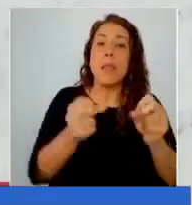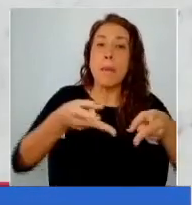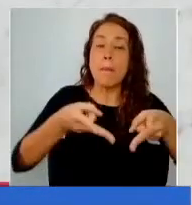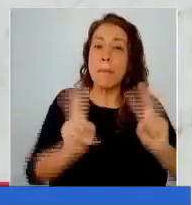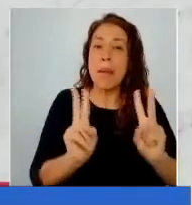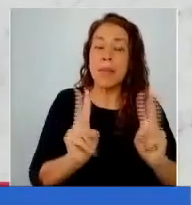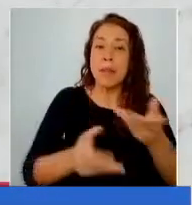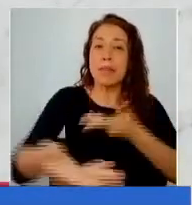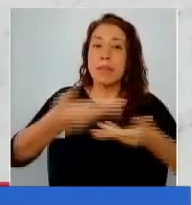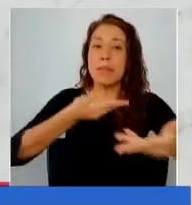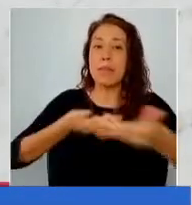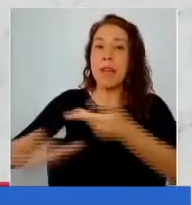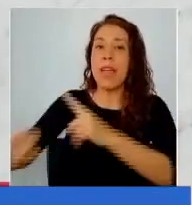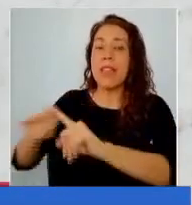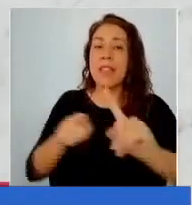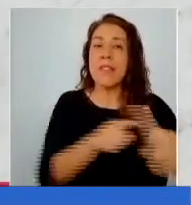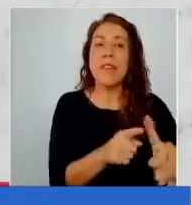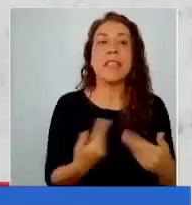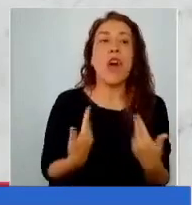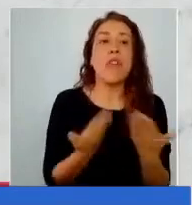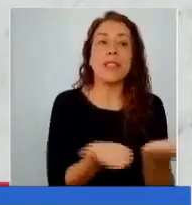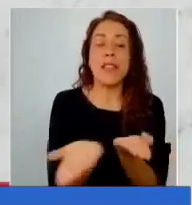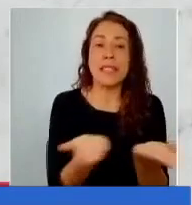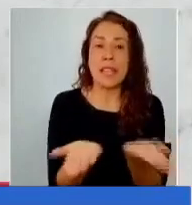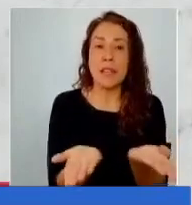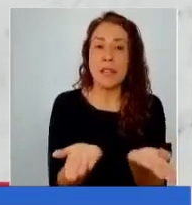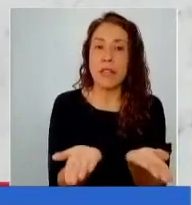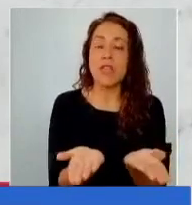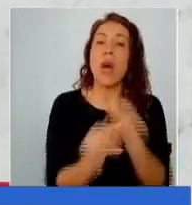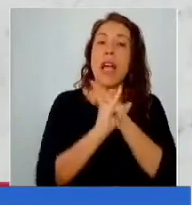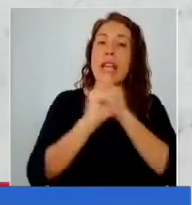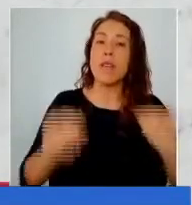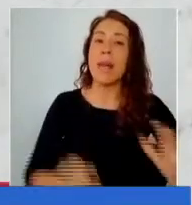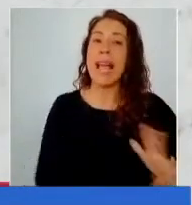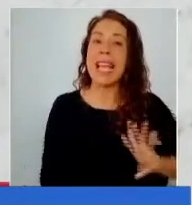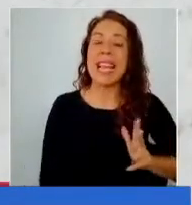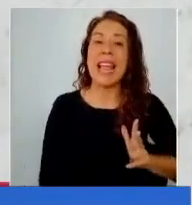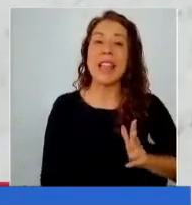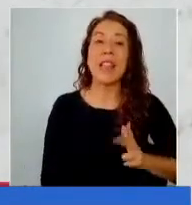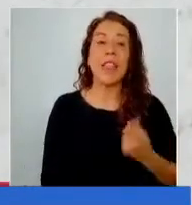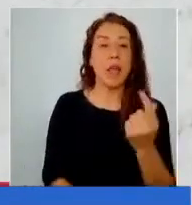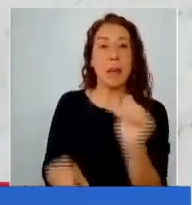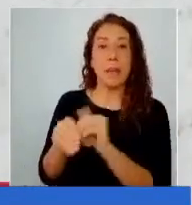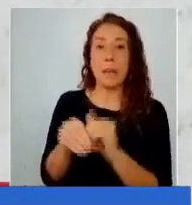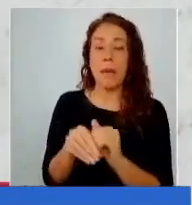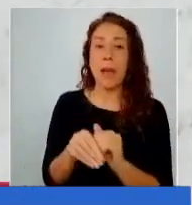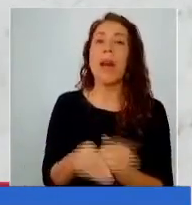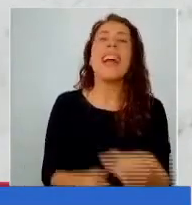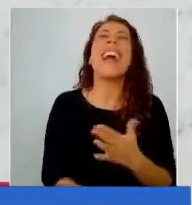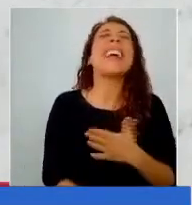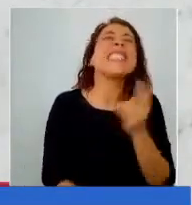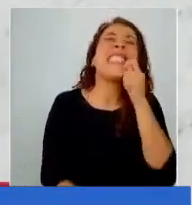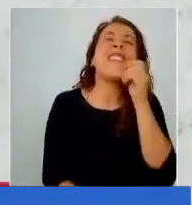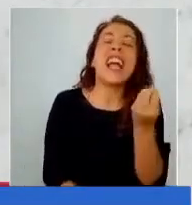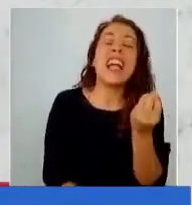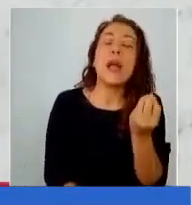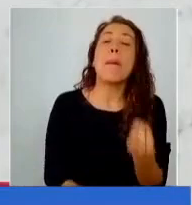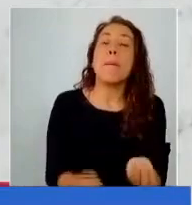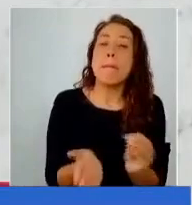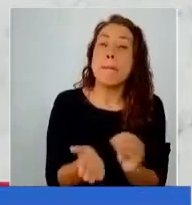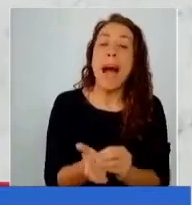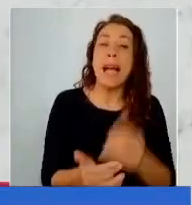de distintas prestaciones de servicio de inflamación de clientes financieros qué les queremos decir con esto más competencia